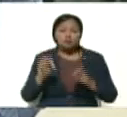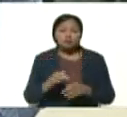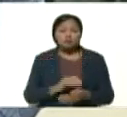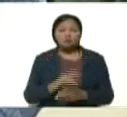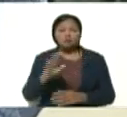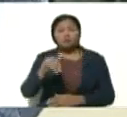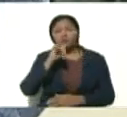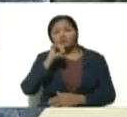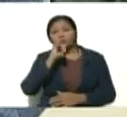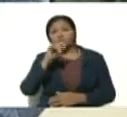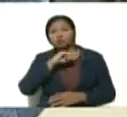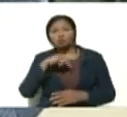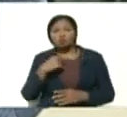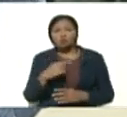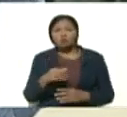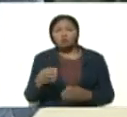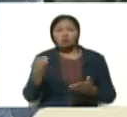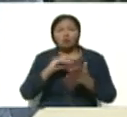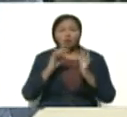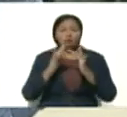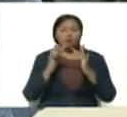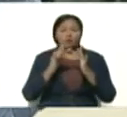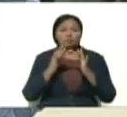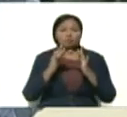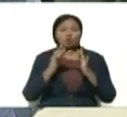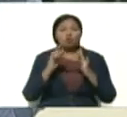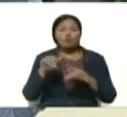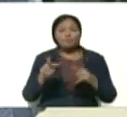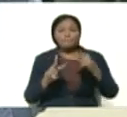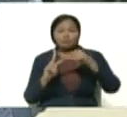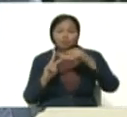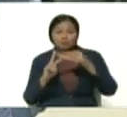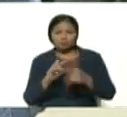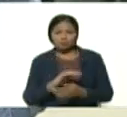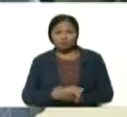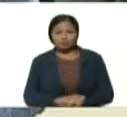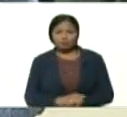esta información, yo retorno al contacto a los estudios de Venezolana de Televisión. Adelante.